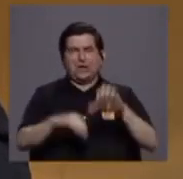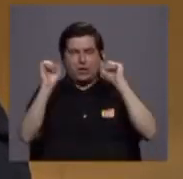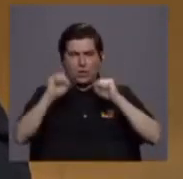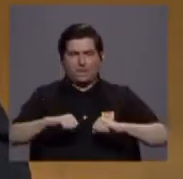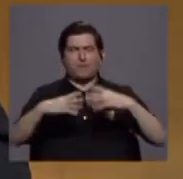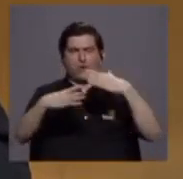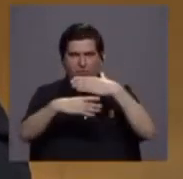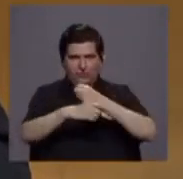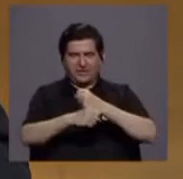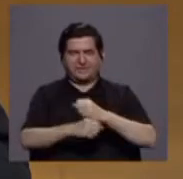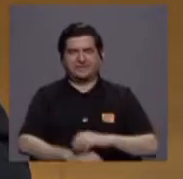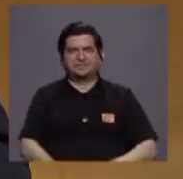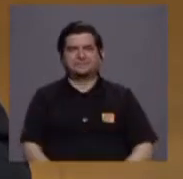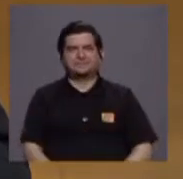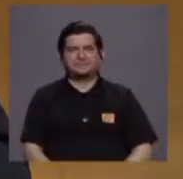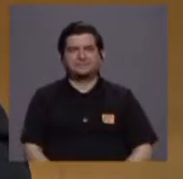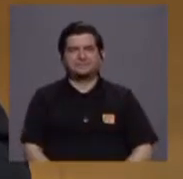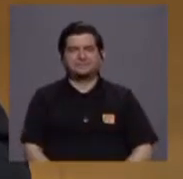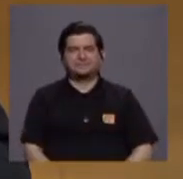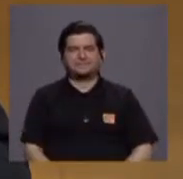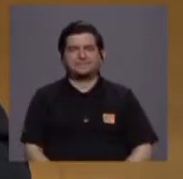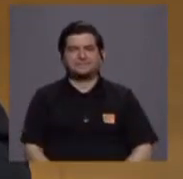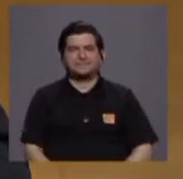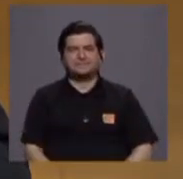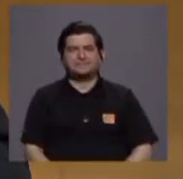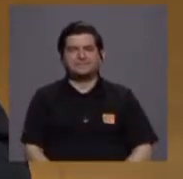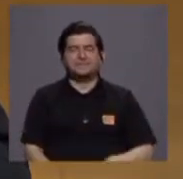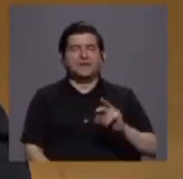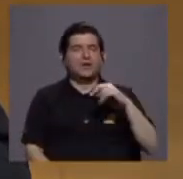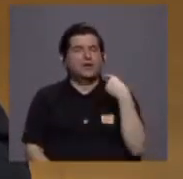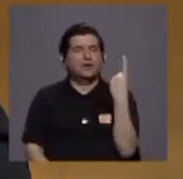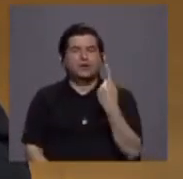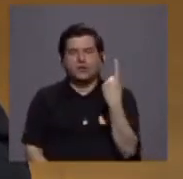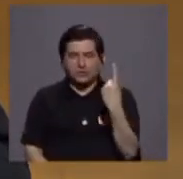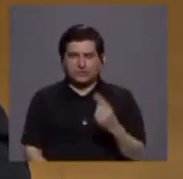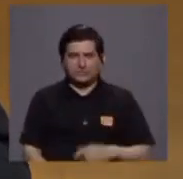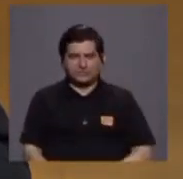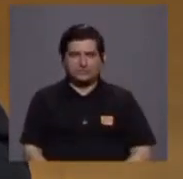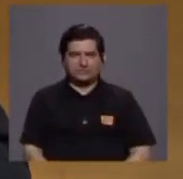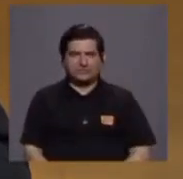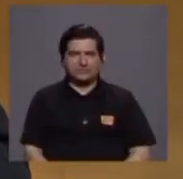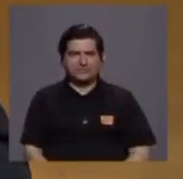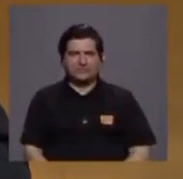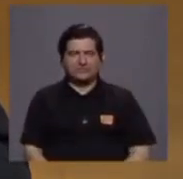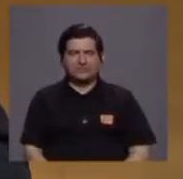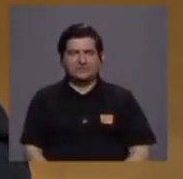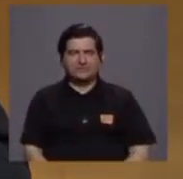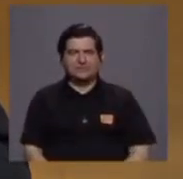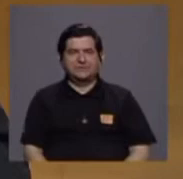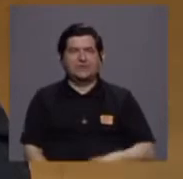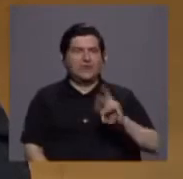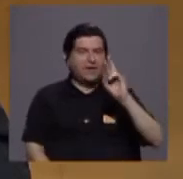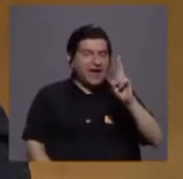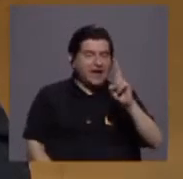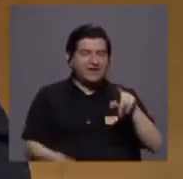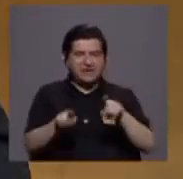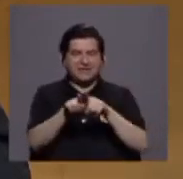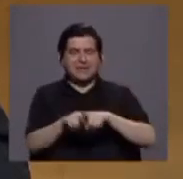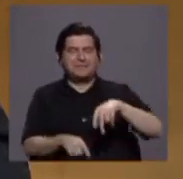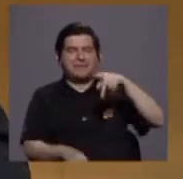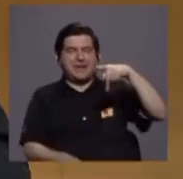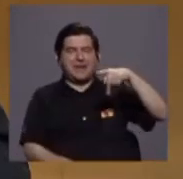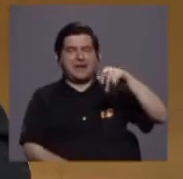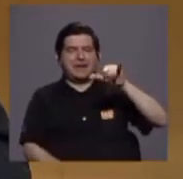elaborar. Y entonces no solo R, sino Python, no lo